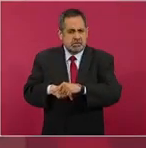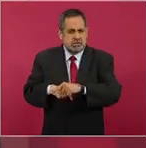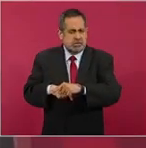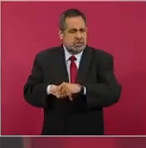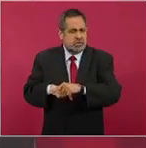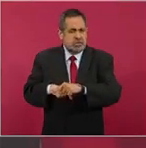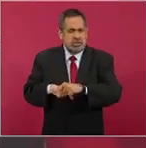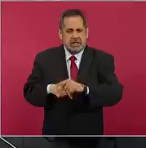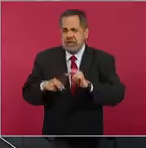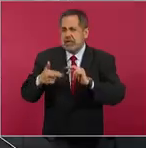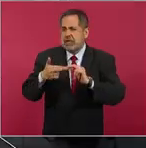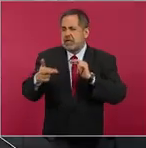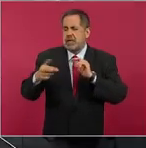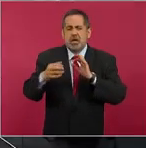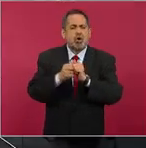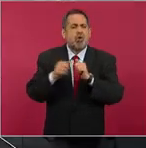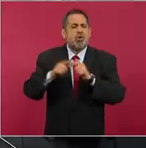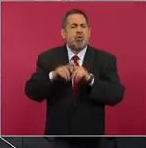una aerolínea